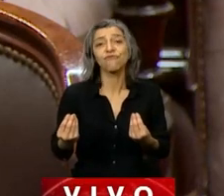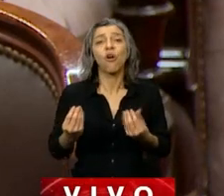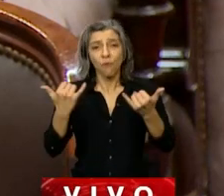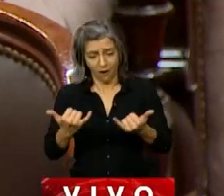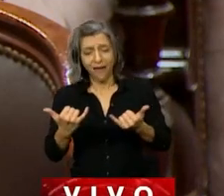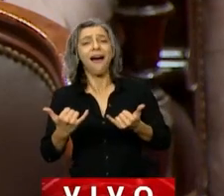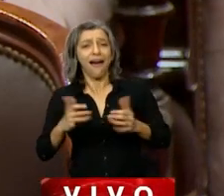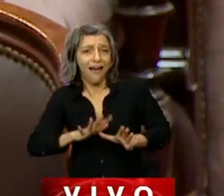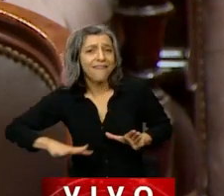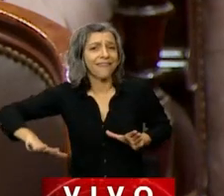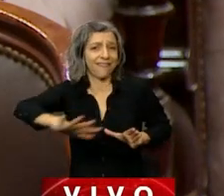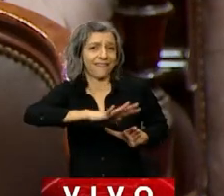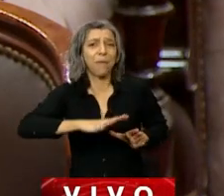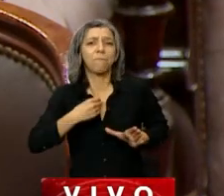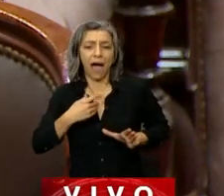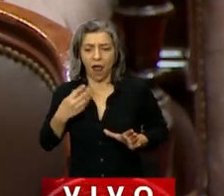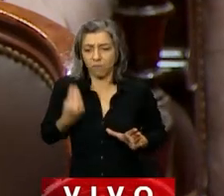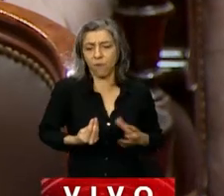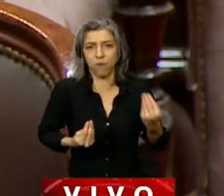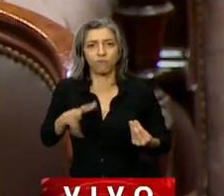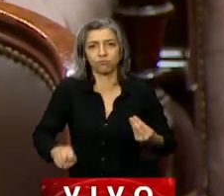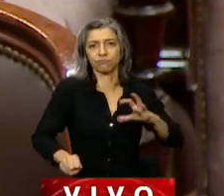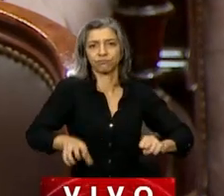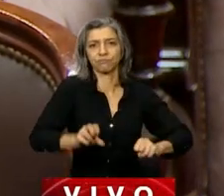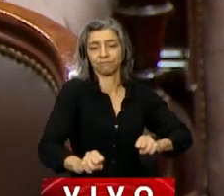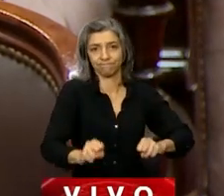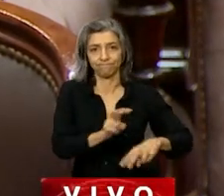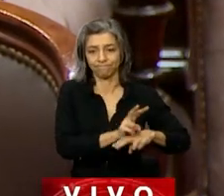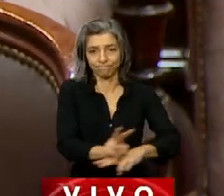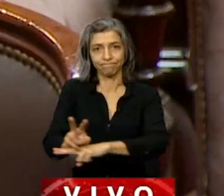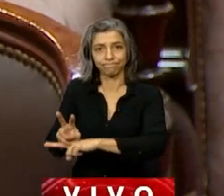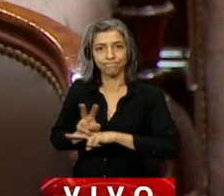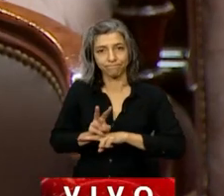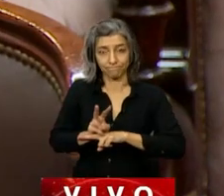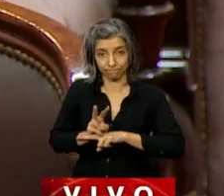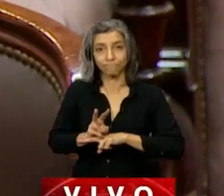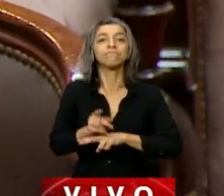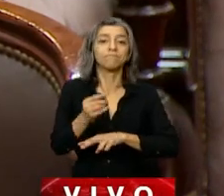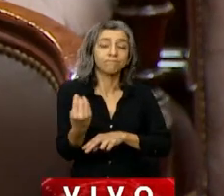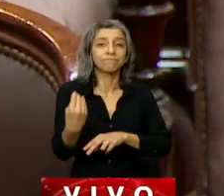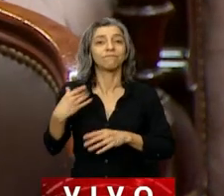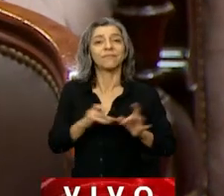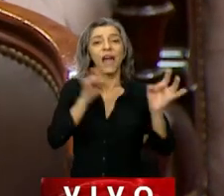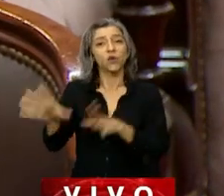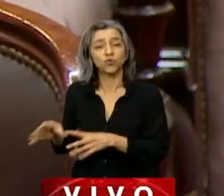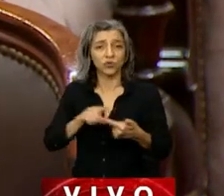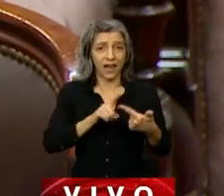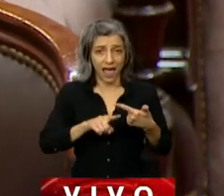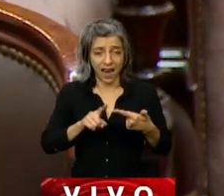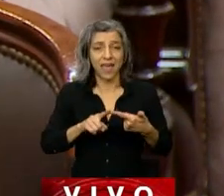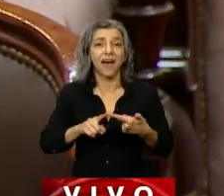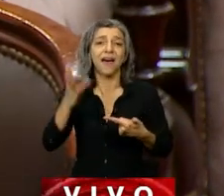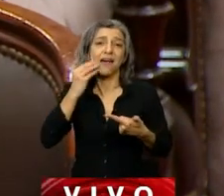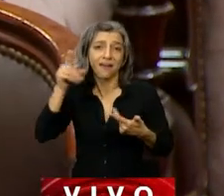y reforzar esta presencia mediante la alianza defensiva AUKUS, de que estamos hablando, Australia, Reino Unido y